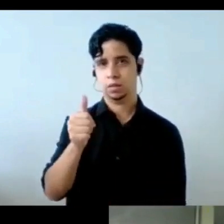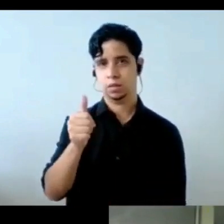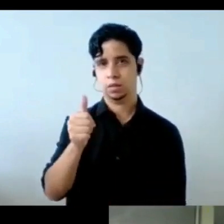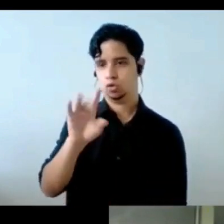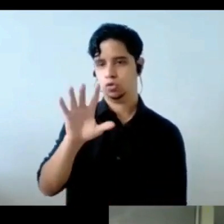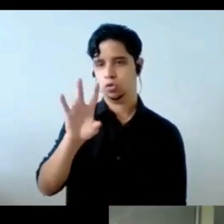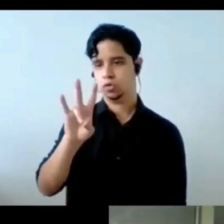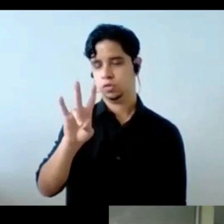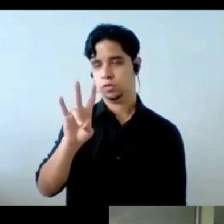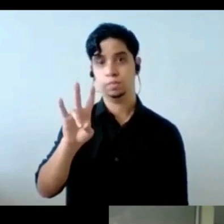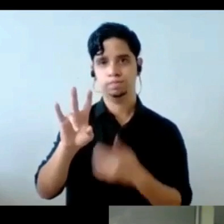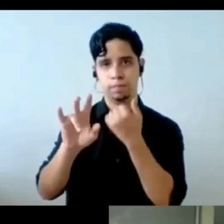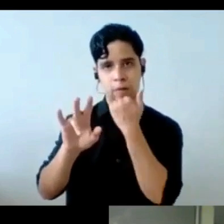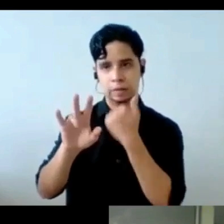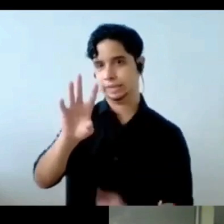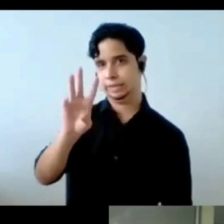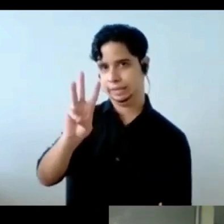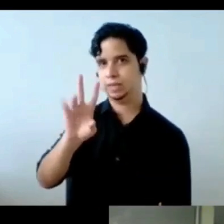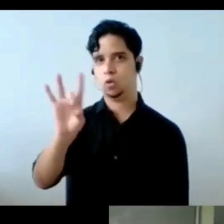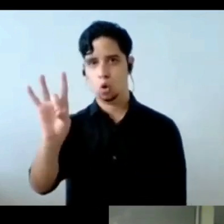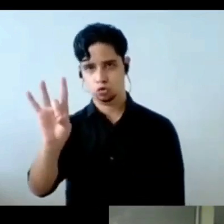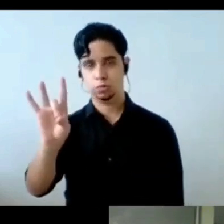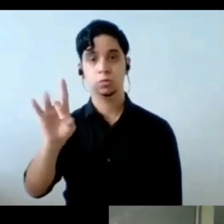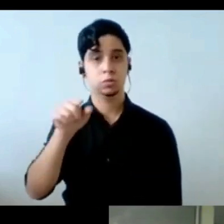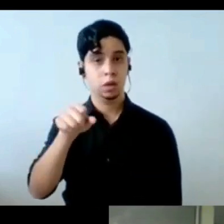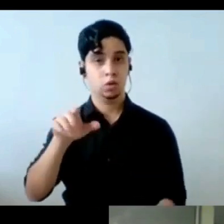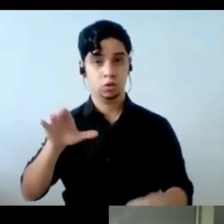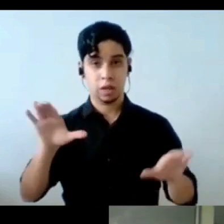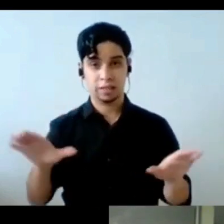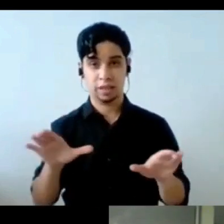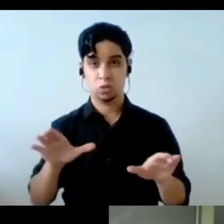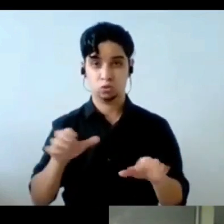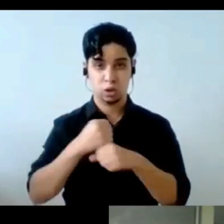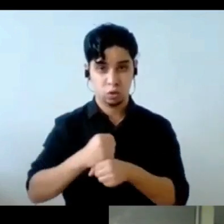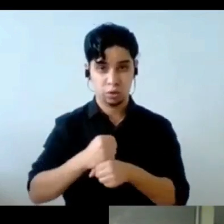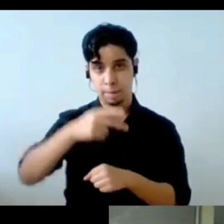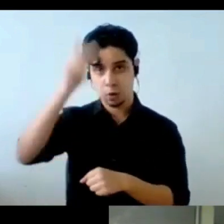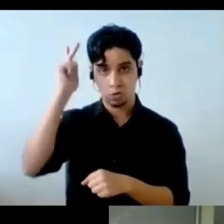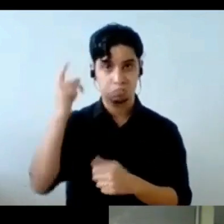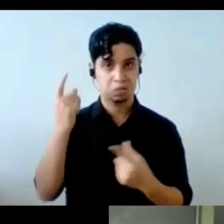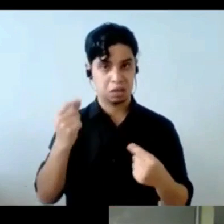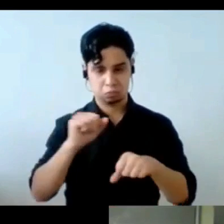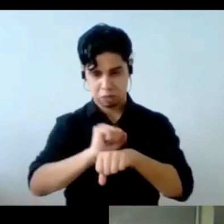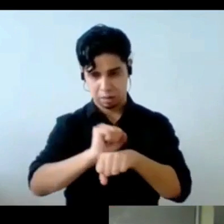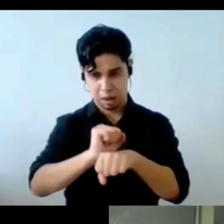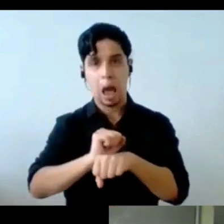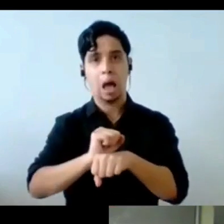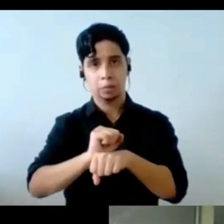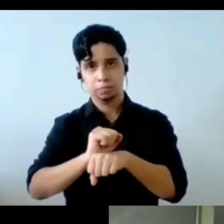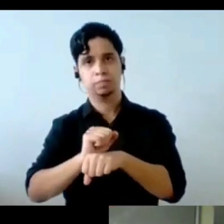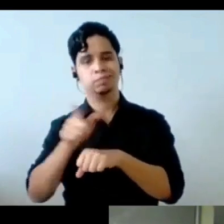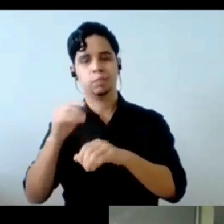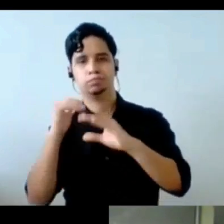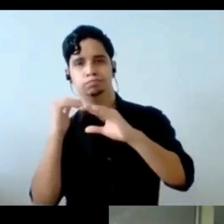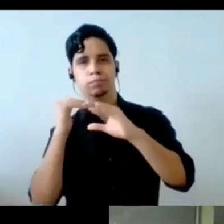310-8568, y él lo está haciendo desde Ponce, está trabajando eso y lo envía por correo. Y yo